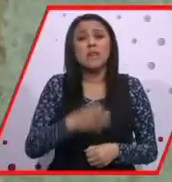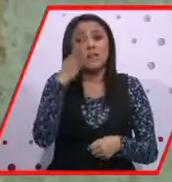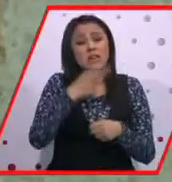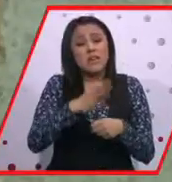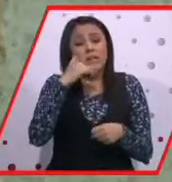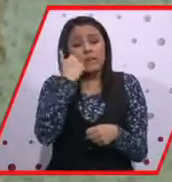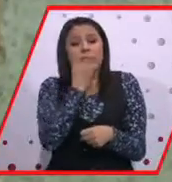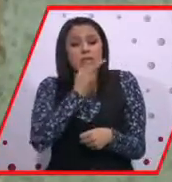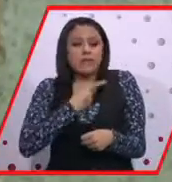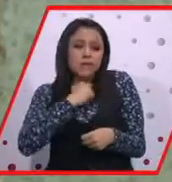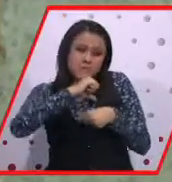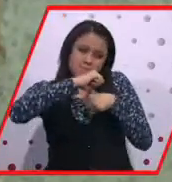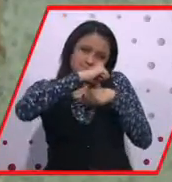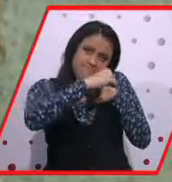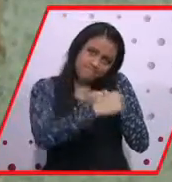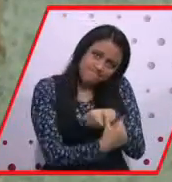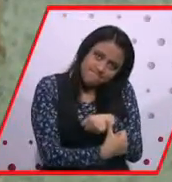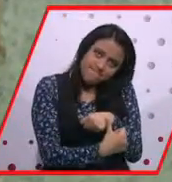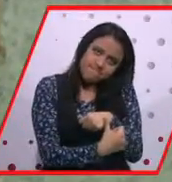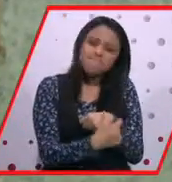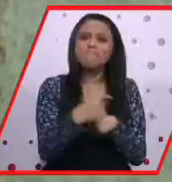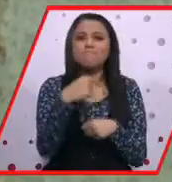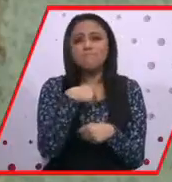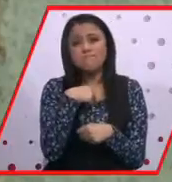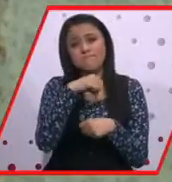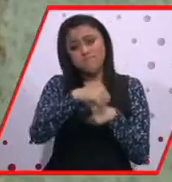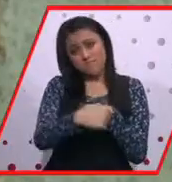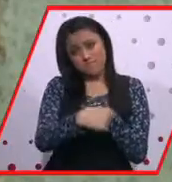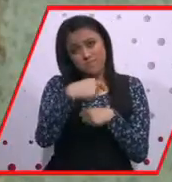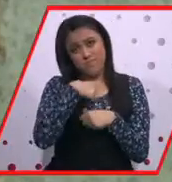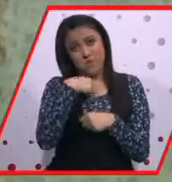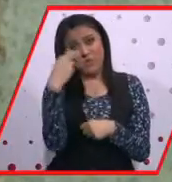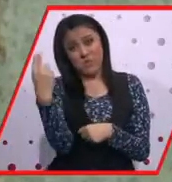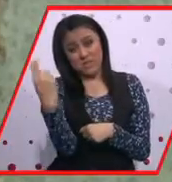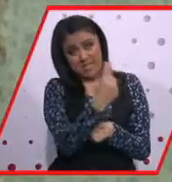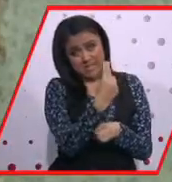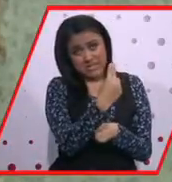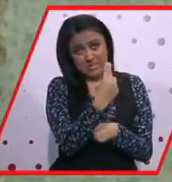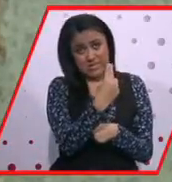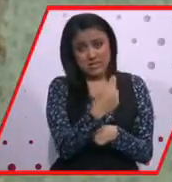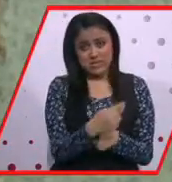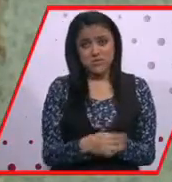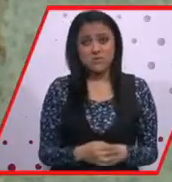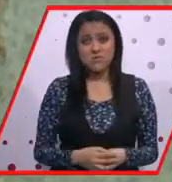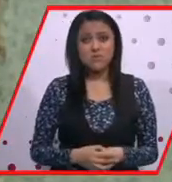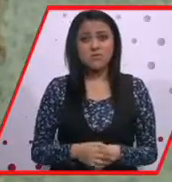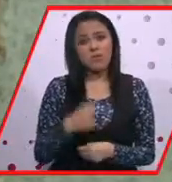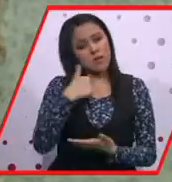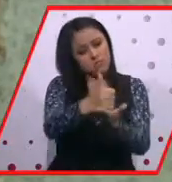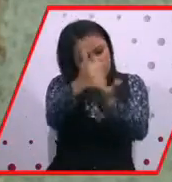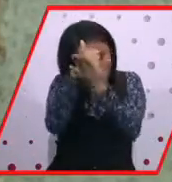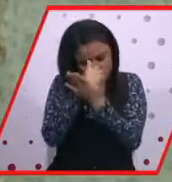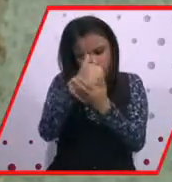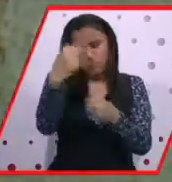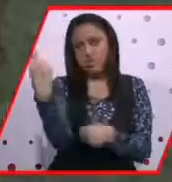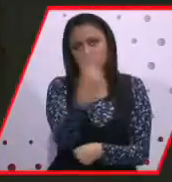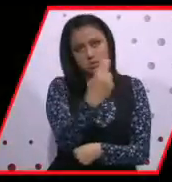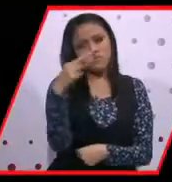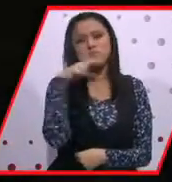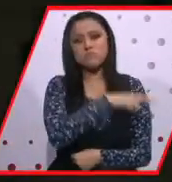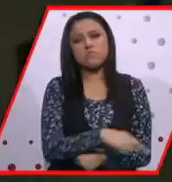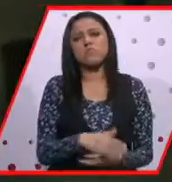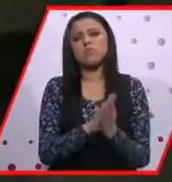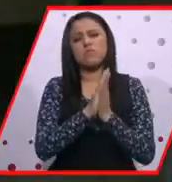y pues sí necesito su apoyo y todo eso.